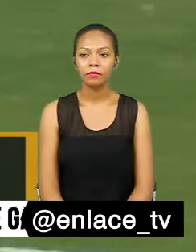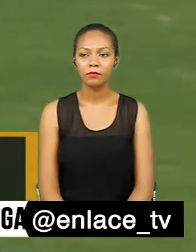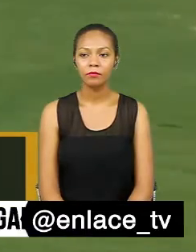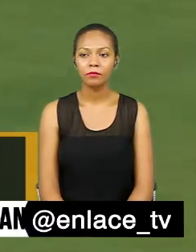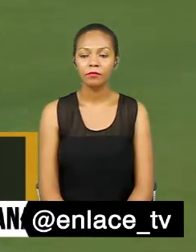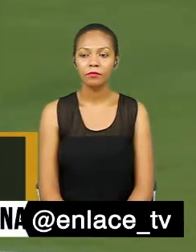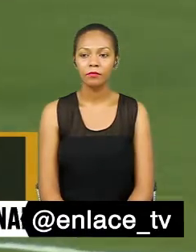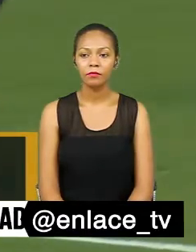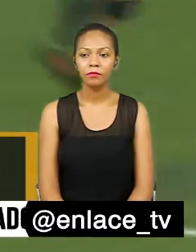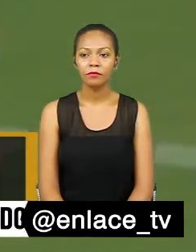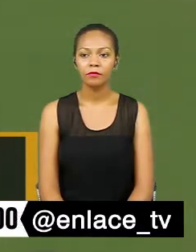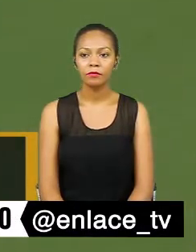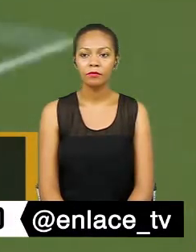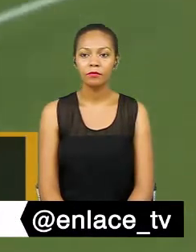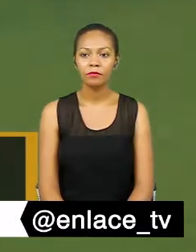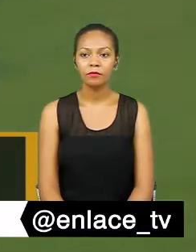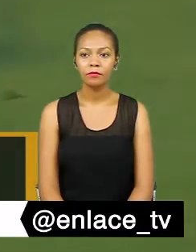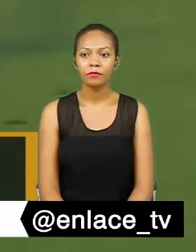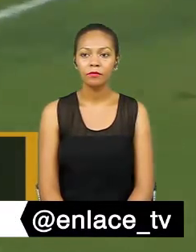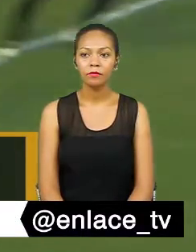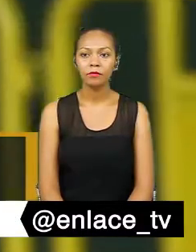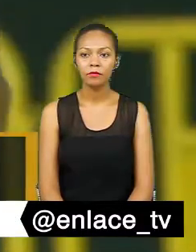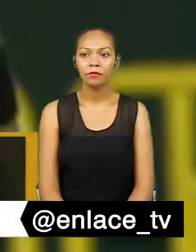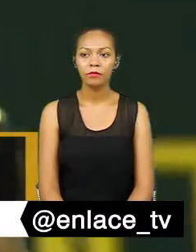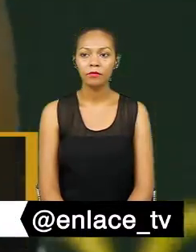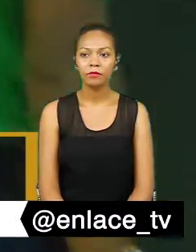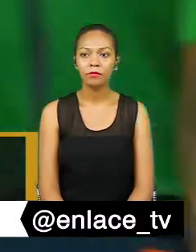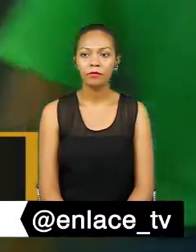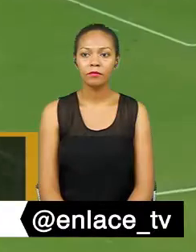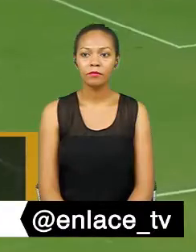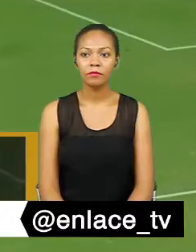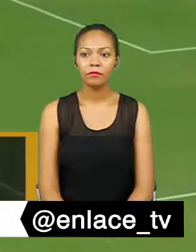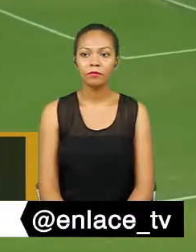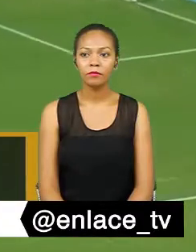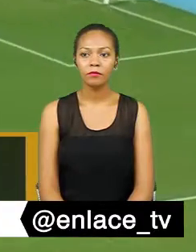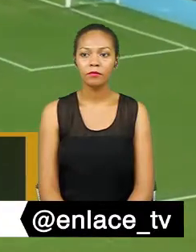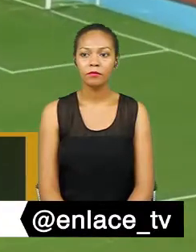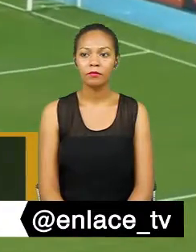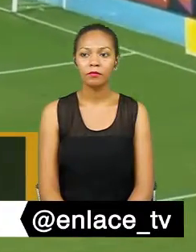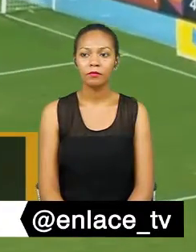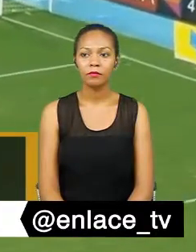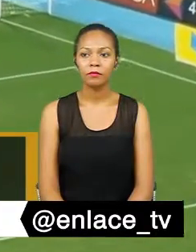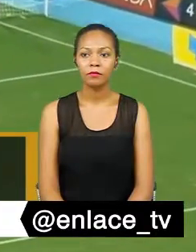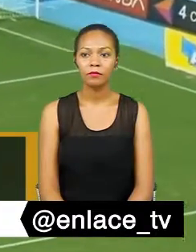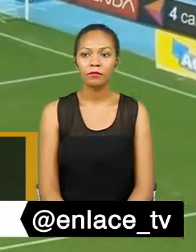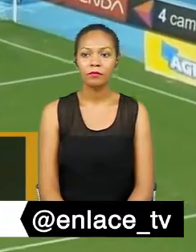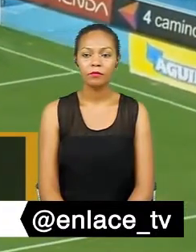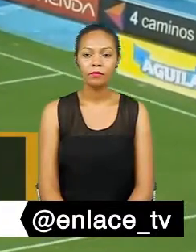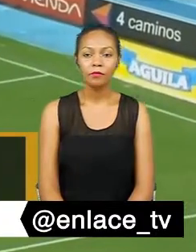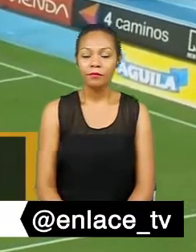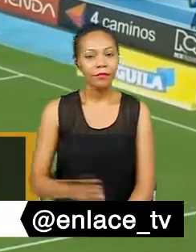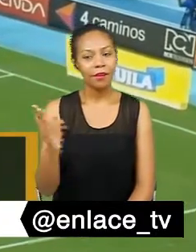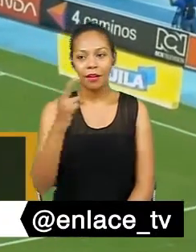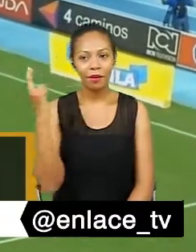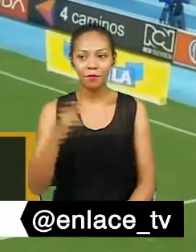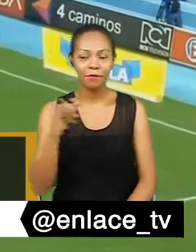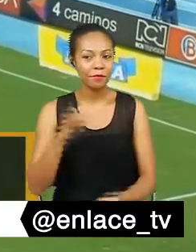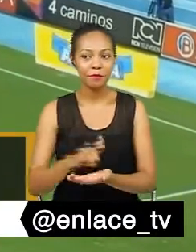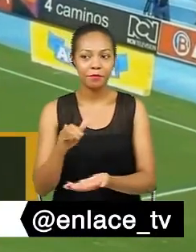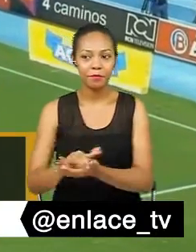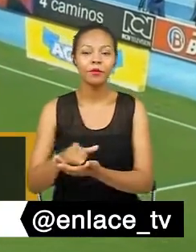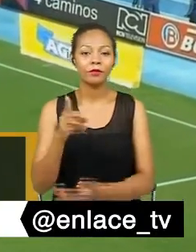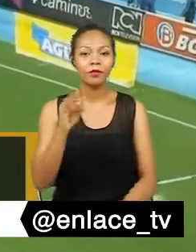Elícer Quiñones! ¡Arboleda que cruza! Y el que es caballero repite y a los 51 minutos de partido,